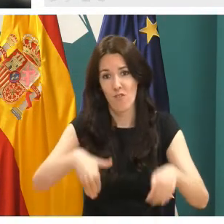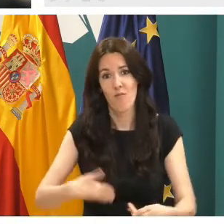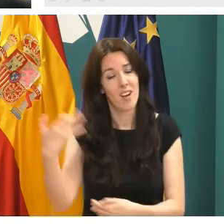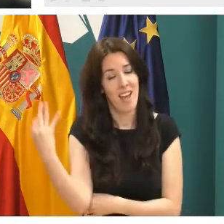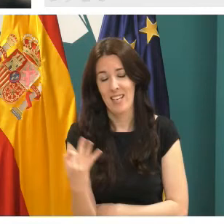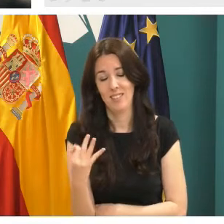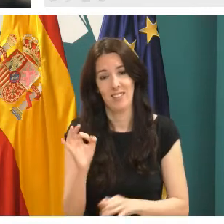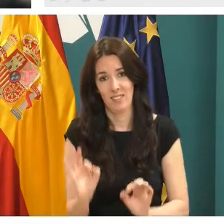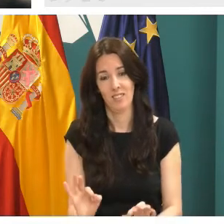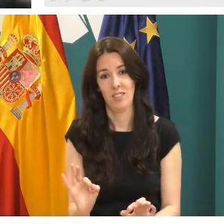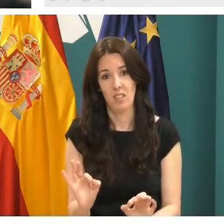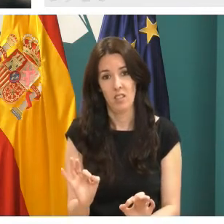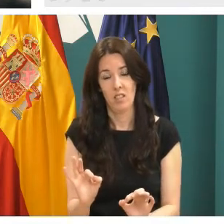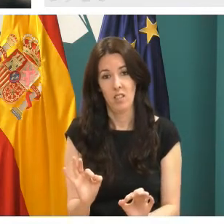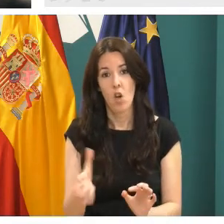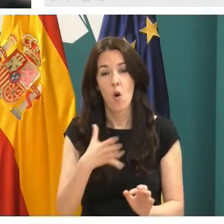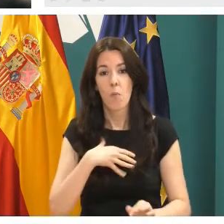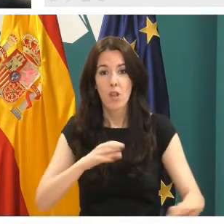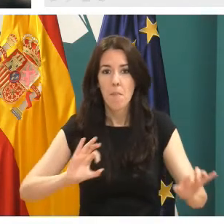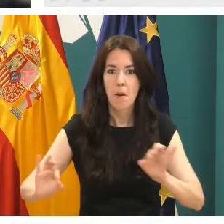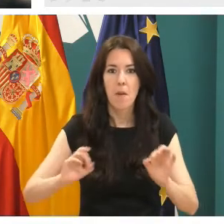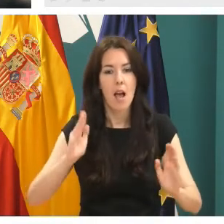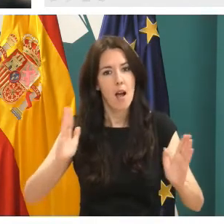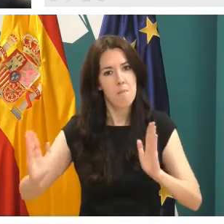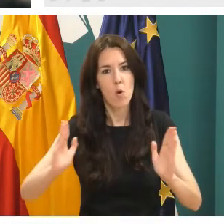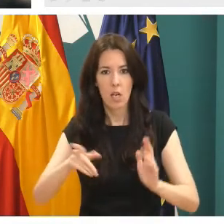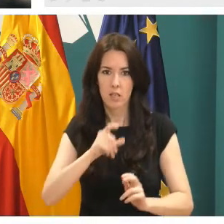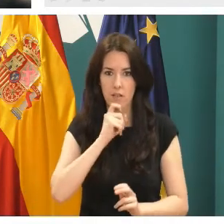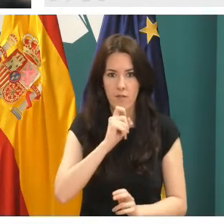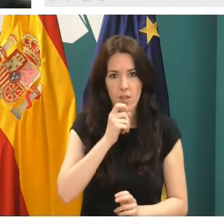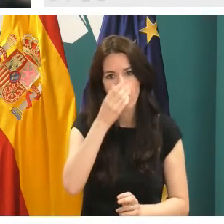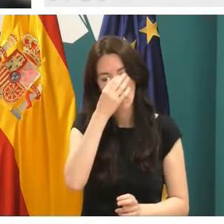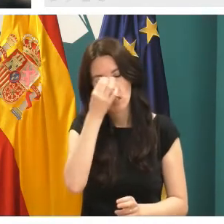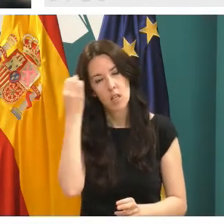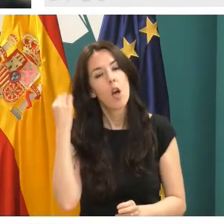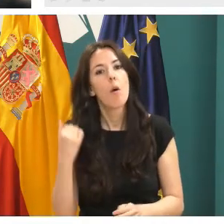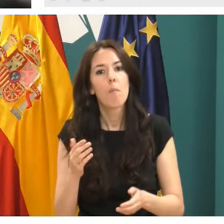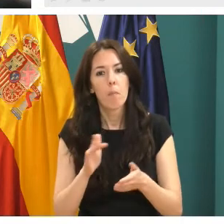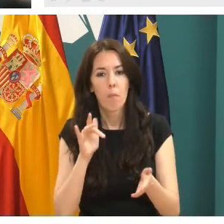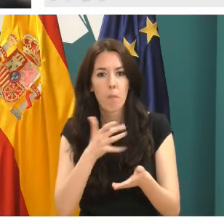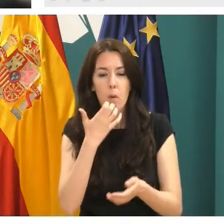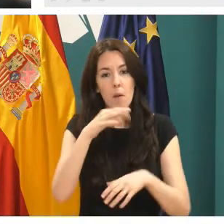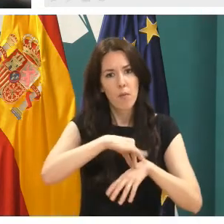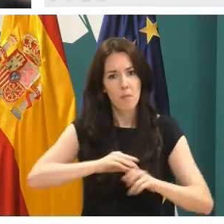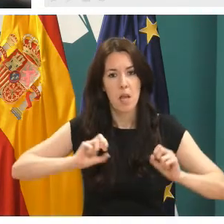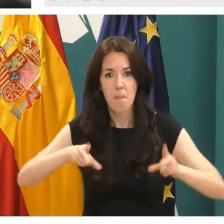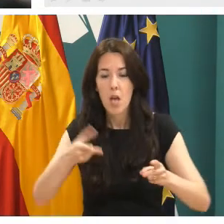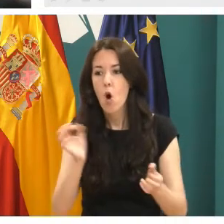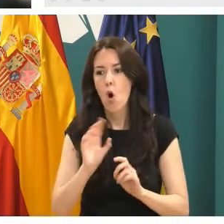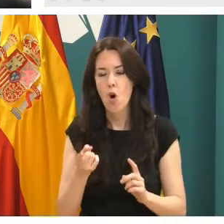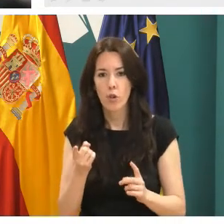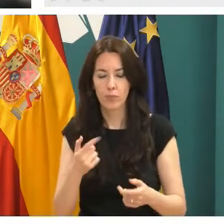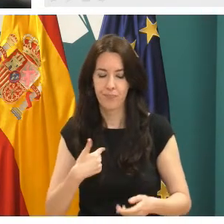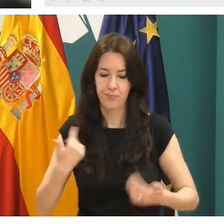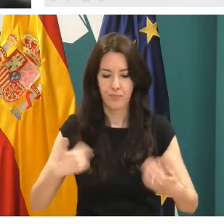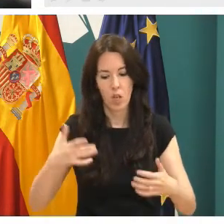ya sea para prepararse para épocas, momentos difíciles, cuando hay empeoramientos de la enfermedad, cuando hay que enfrentarse a